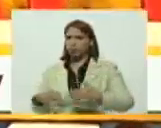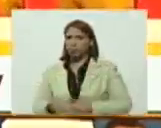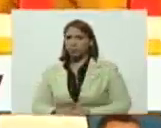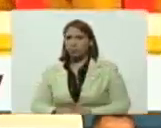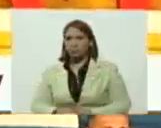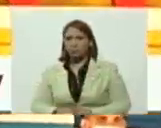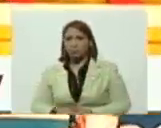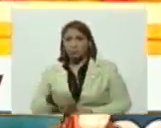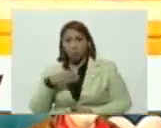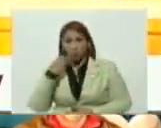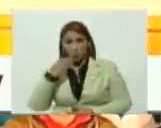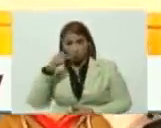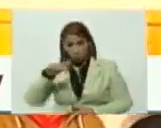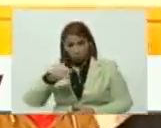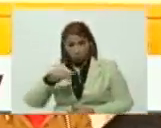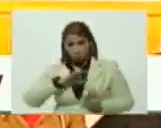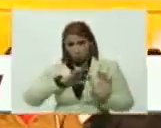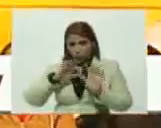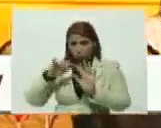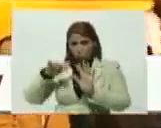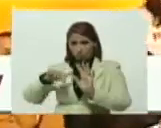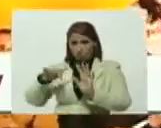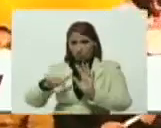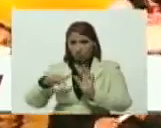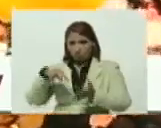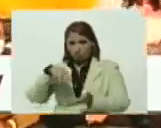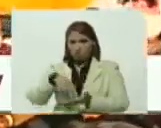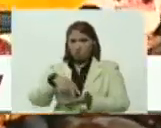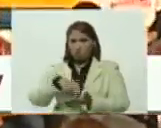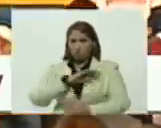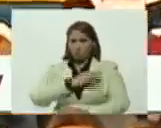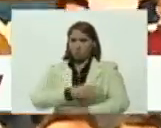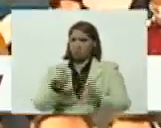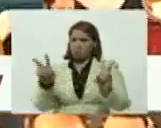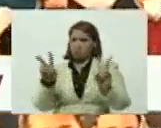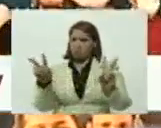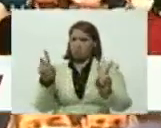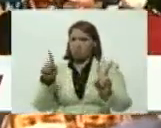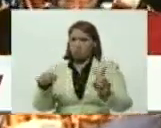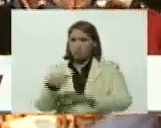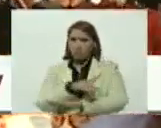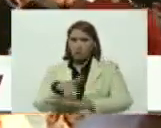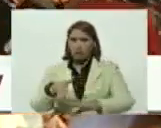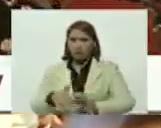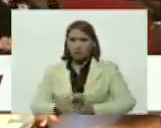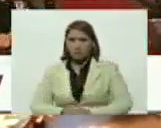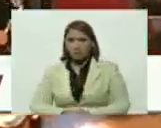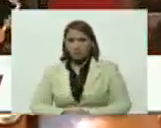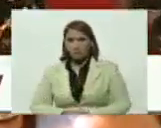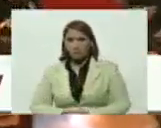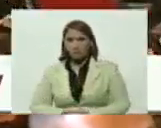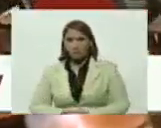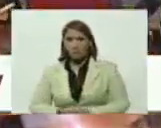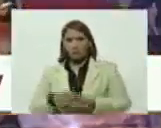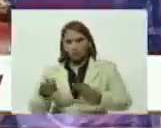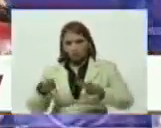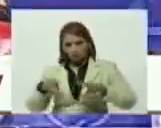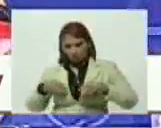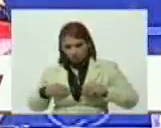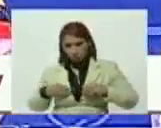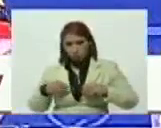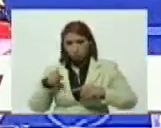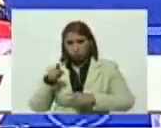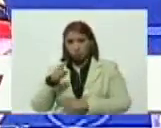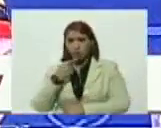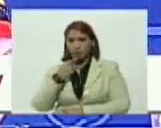juventud, hoy que está aquí, está de pie, está victoriosa, presidente, está en la calle. Y asumimos lo que usted